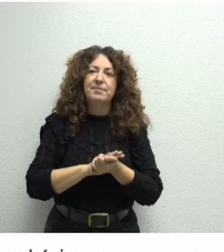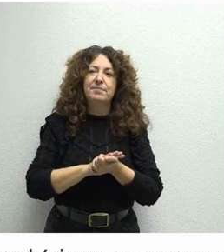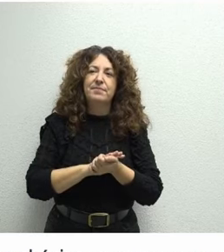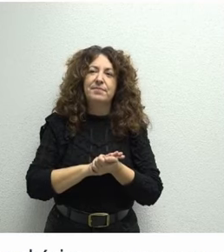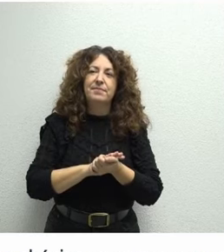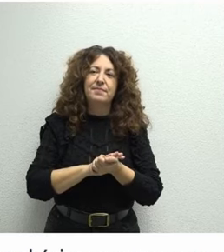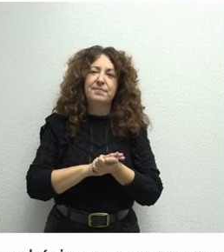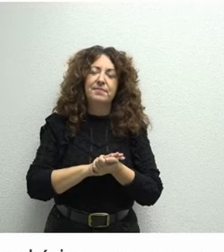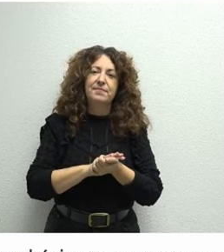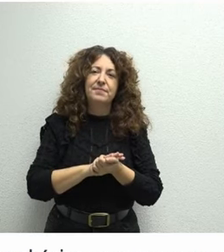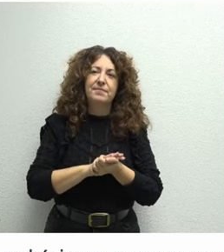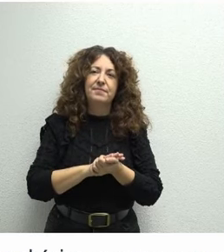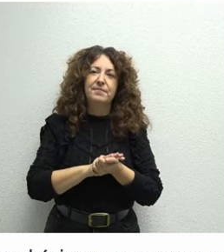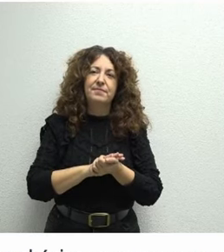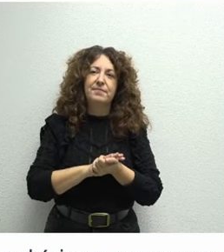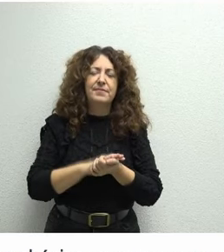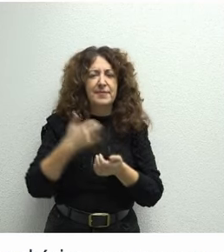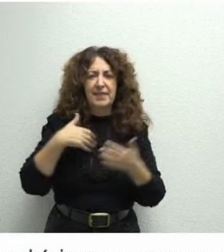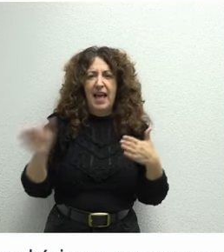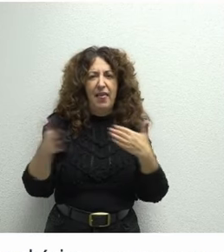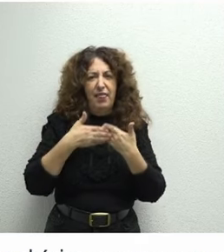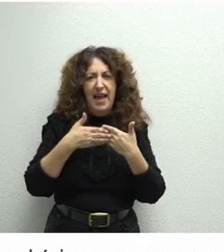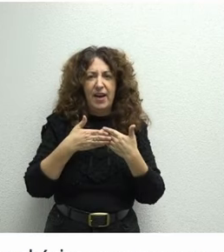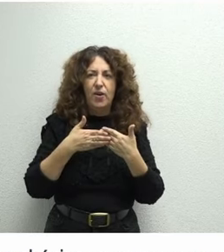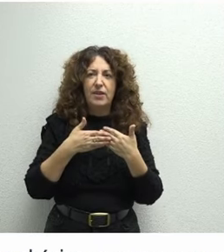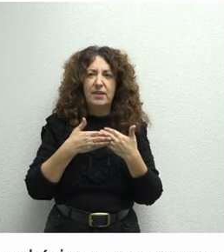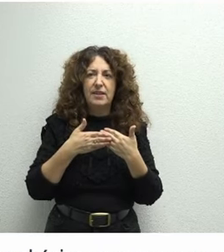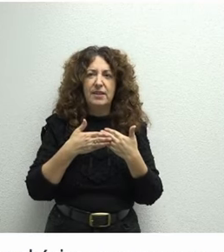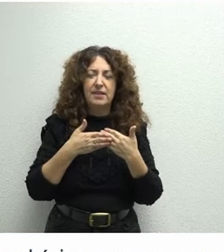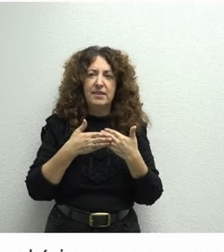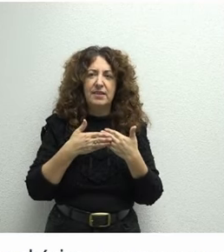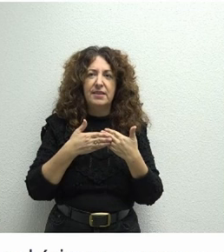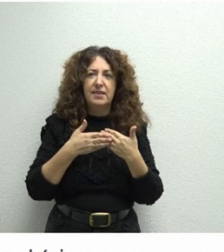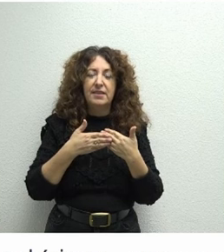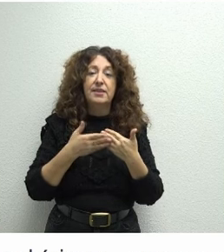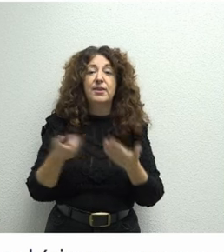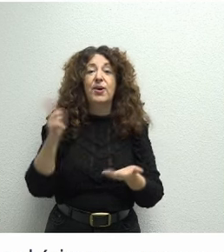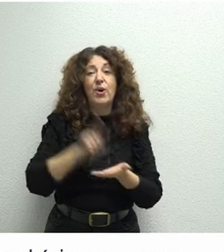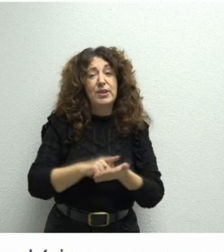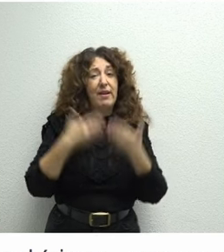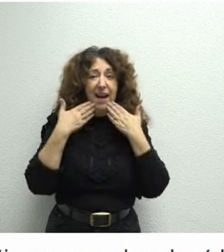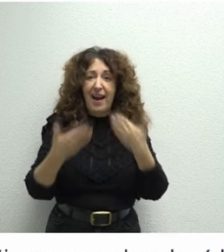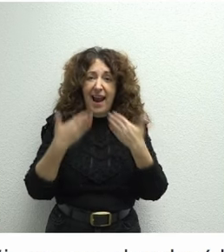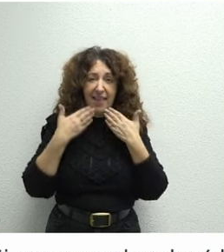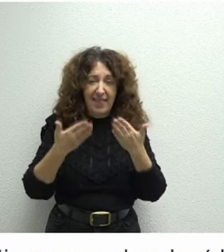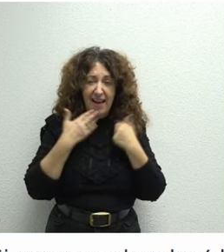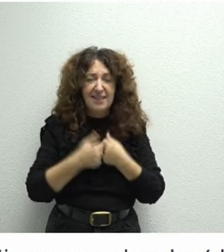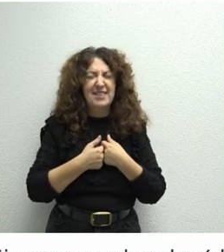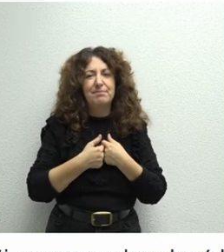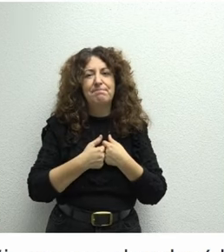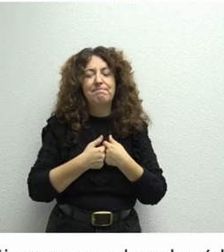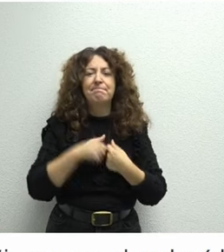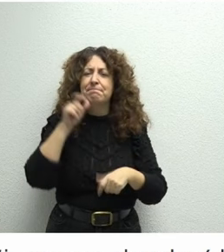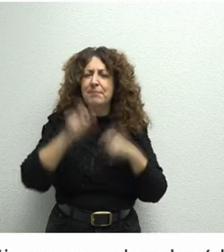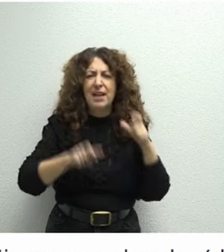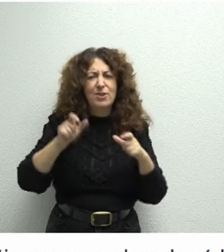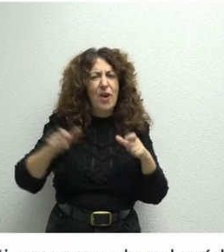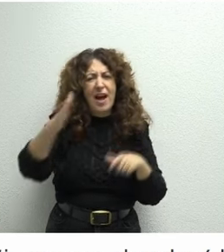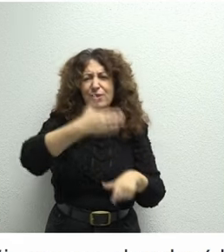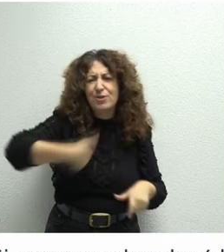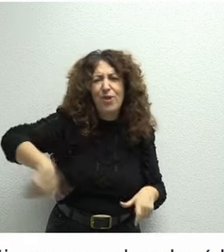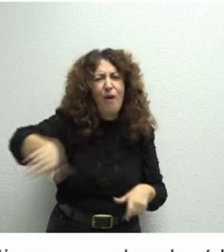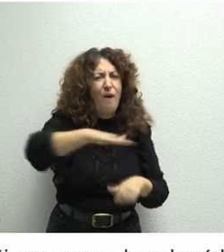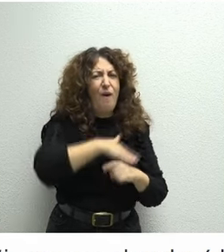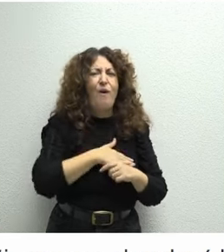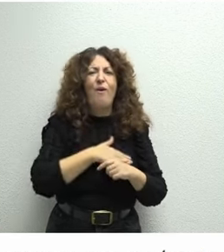Bueno ya ahora sí que cierro de verdad no eh Por tanto de nuevo Muchísimas gracias a todas y a